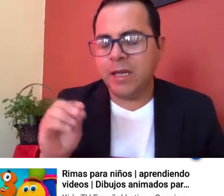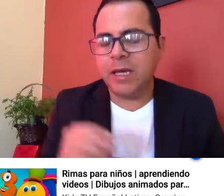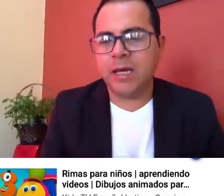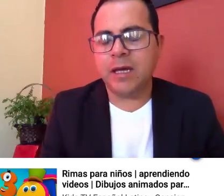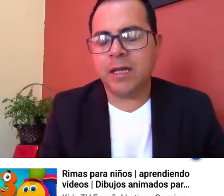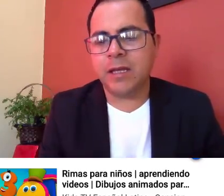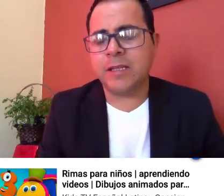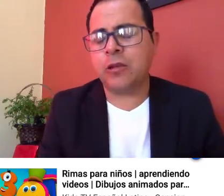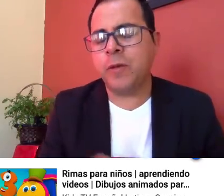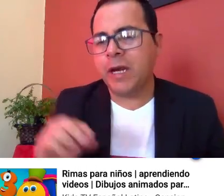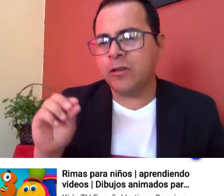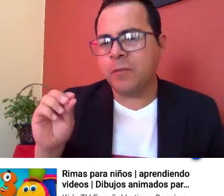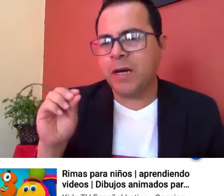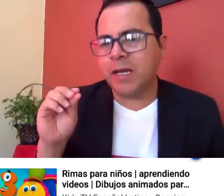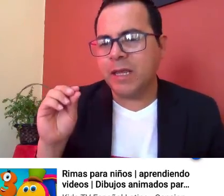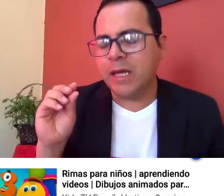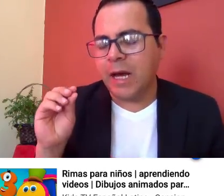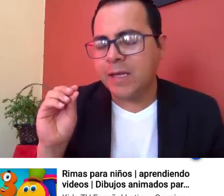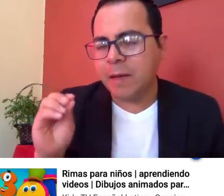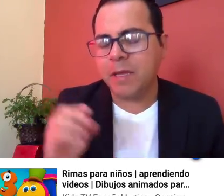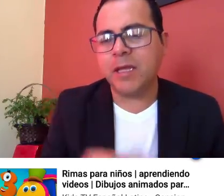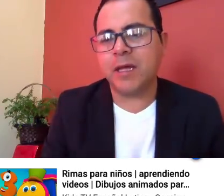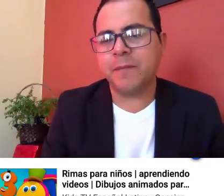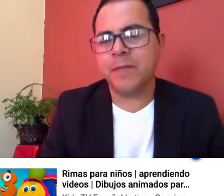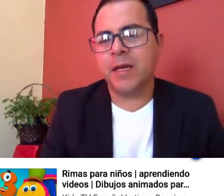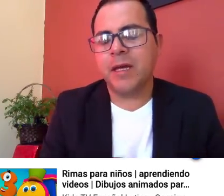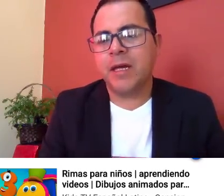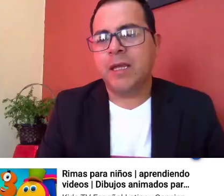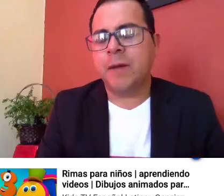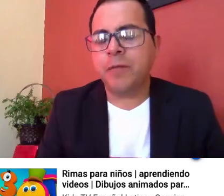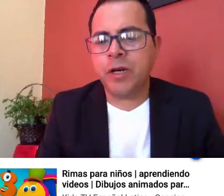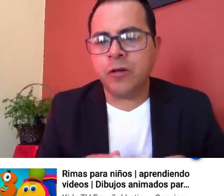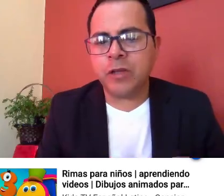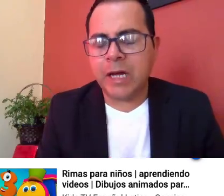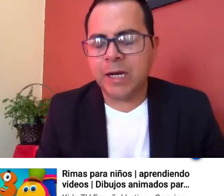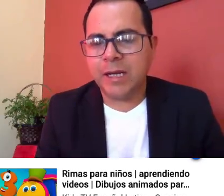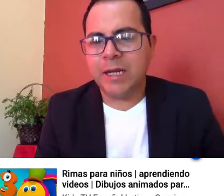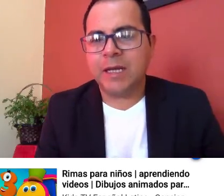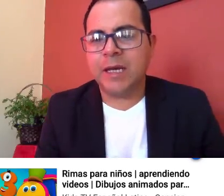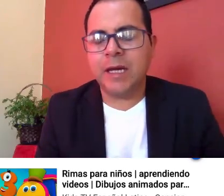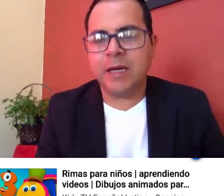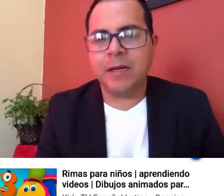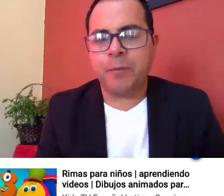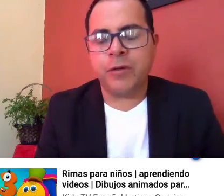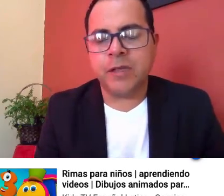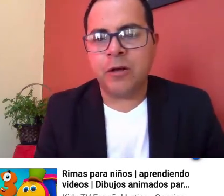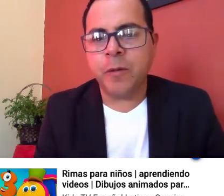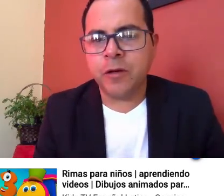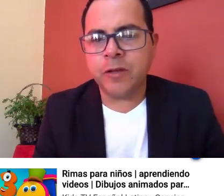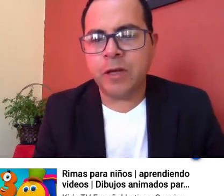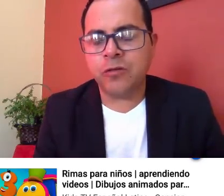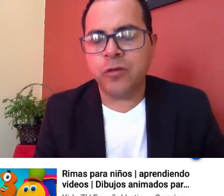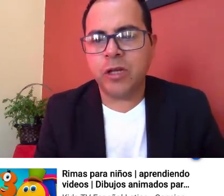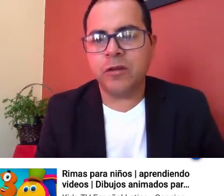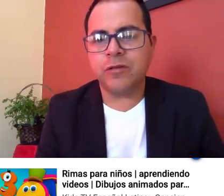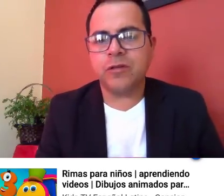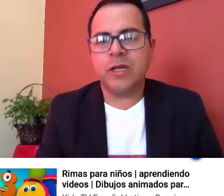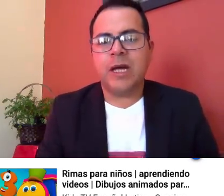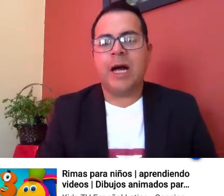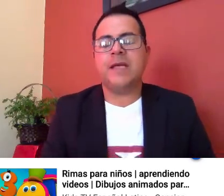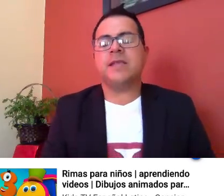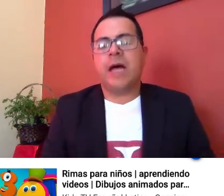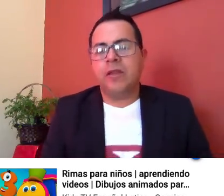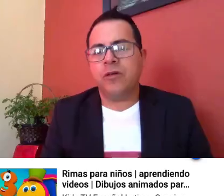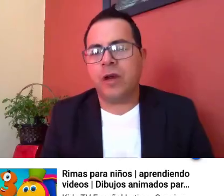así, que se tuviera que tomar a esa medida. Debemos recordar que pues, el gobierno de Estados